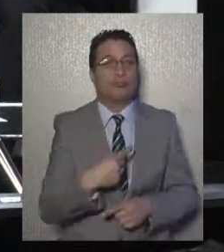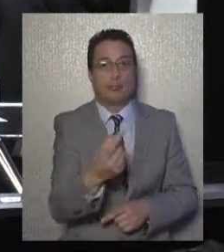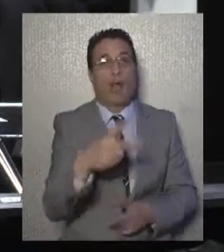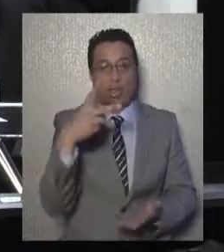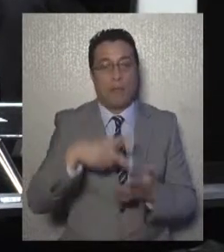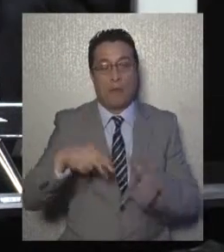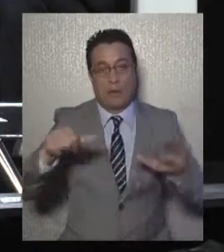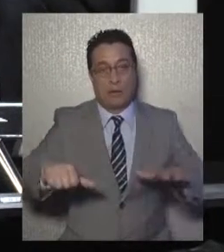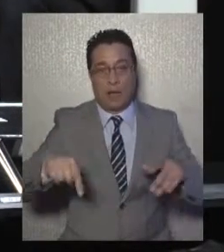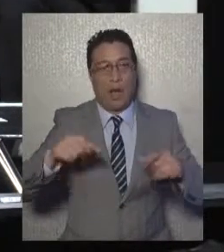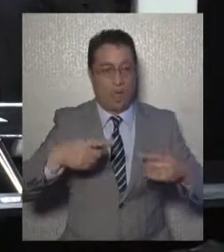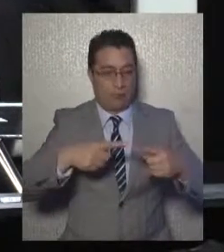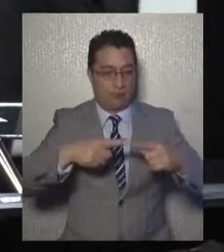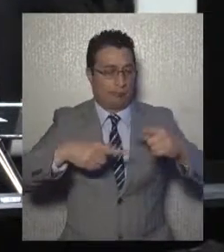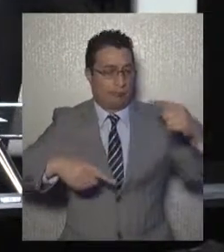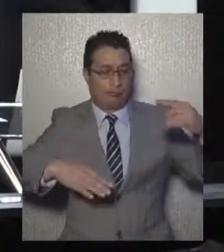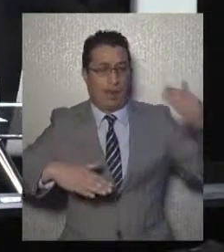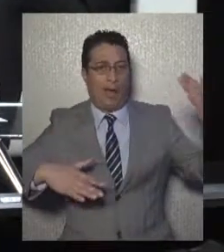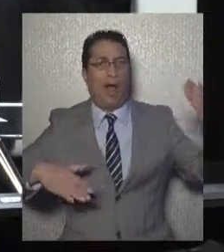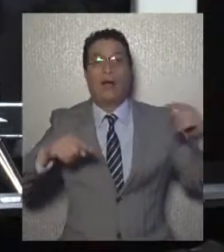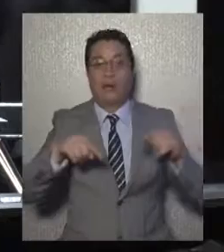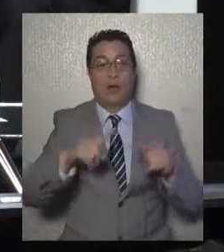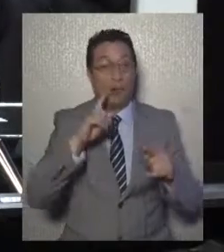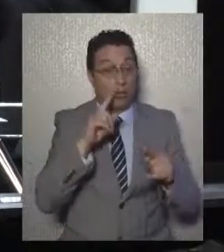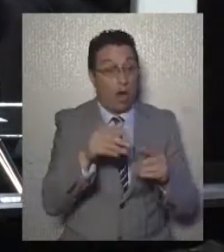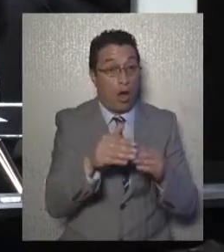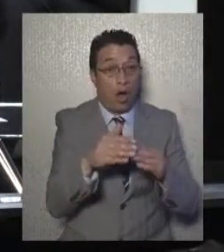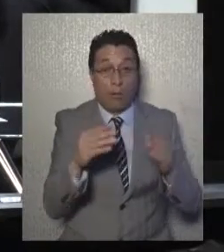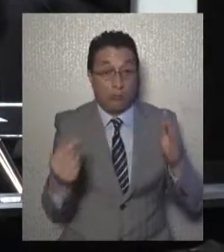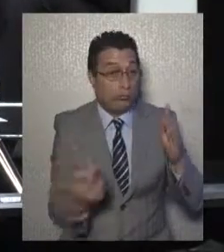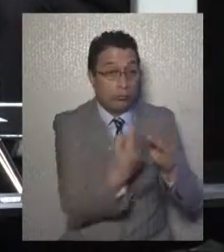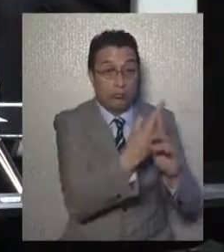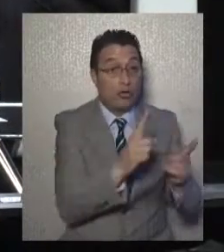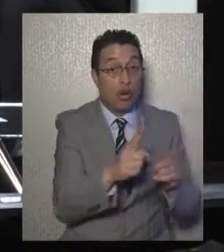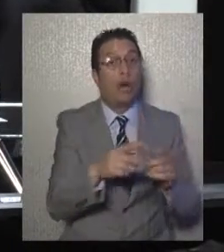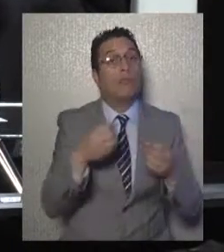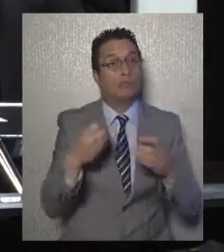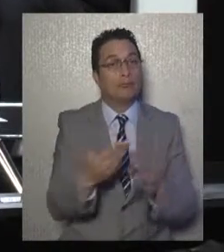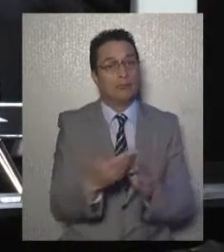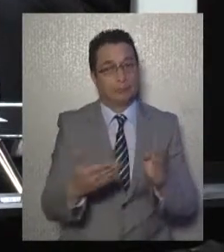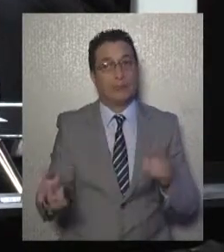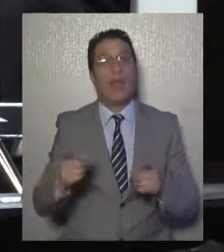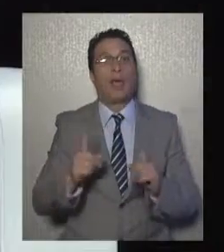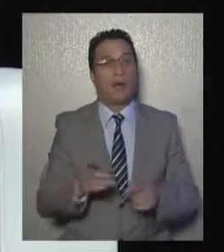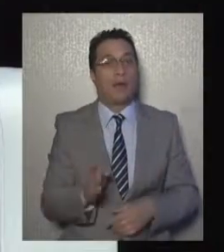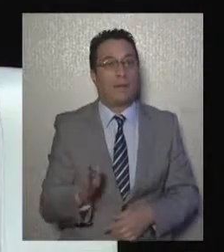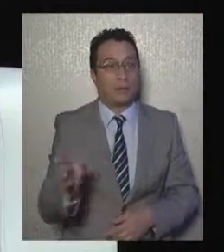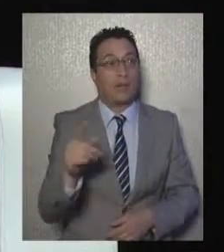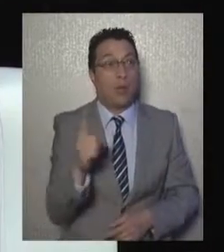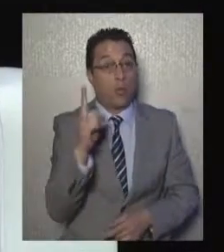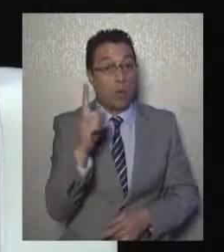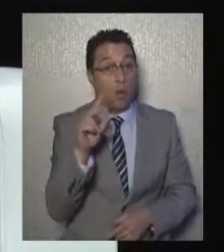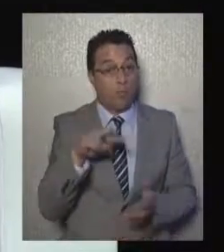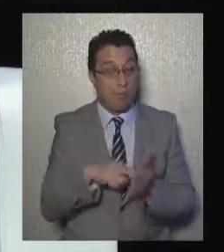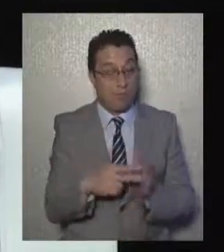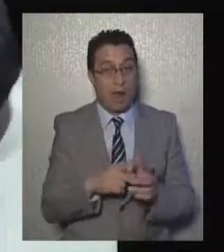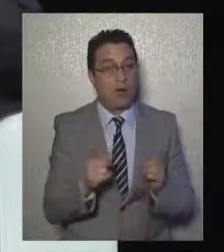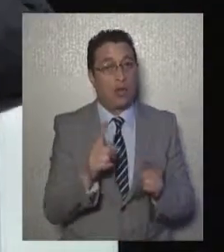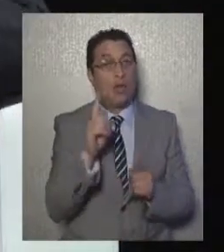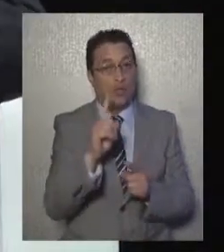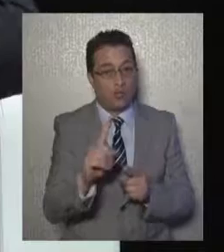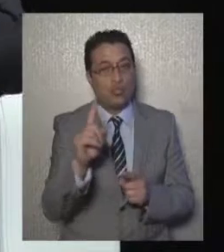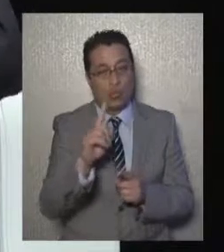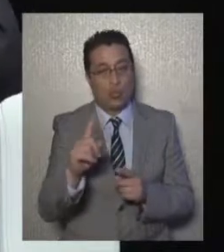La brecha es tan grande que si alguien nos estuviera metiendo afuera, solo se reiría. Yo creo que hay mucho que avanzar ahí. No es un problema, son cientos, pero hay que asumirlo en algún